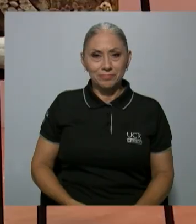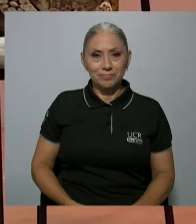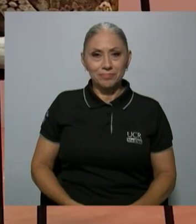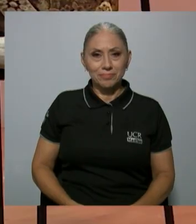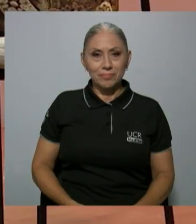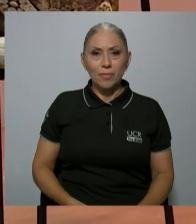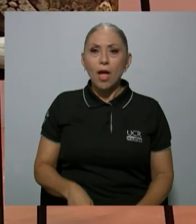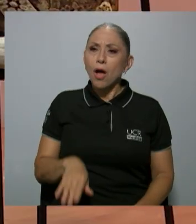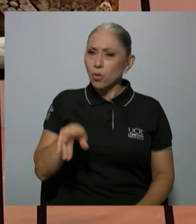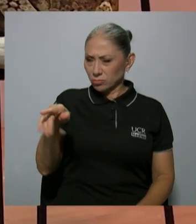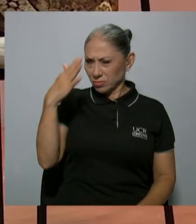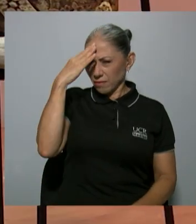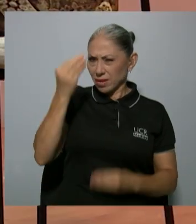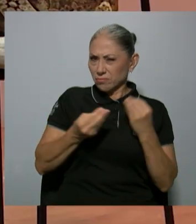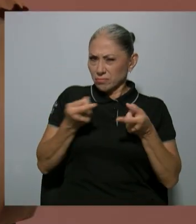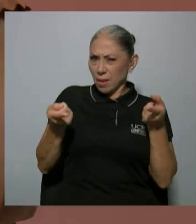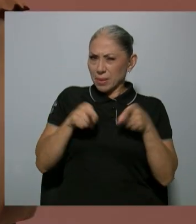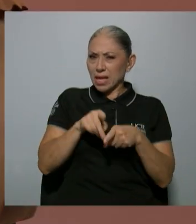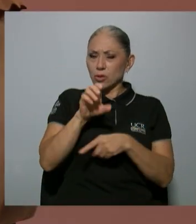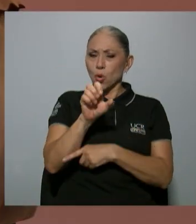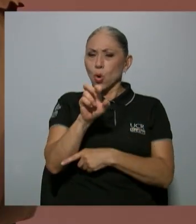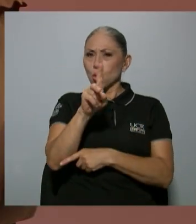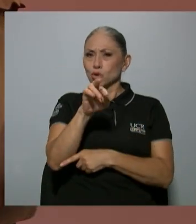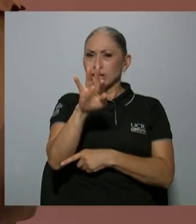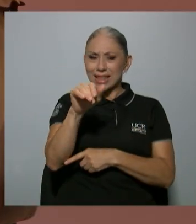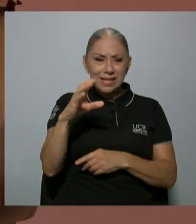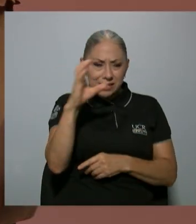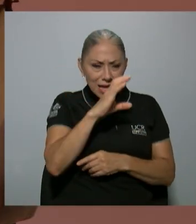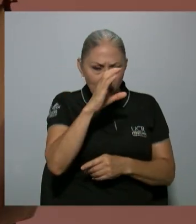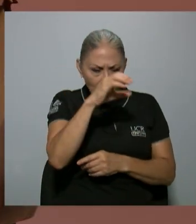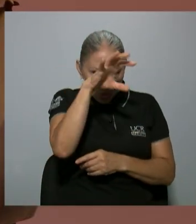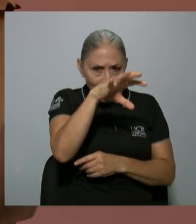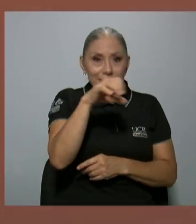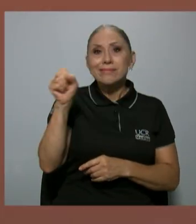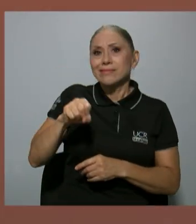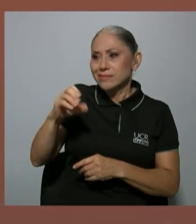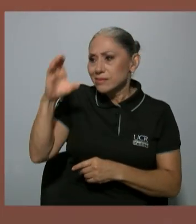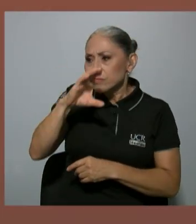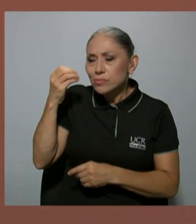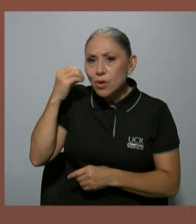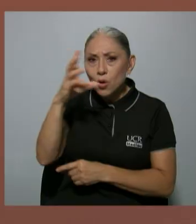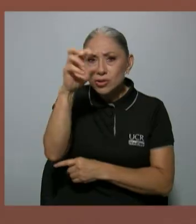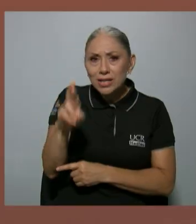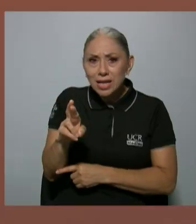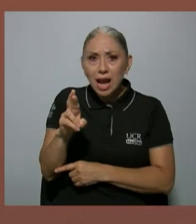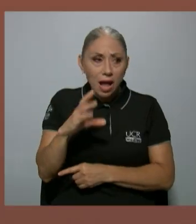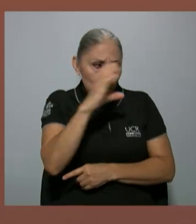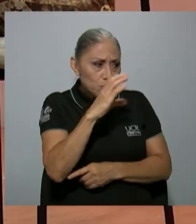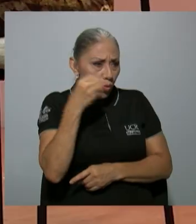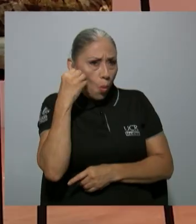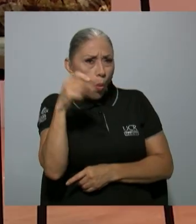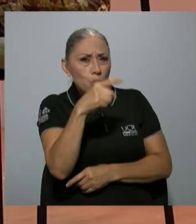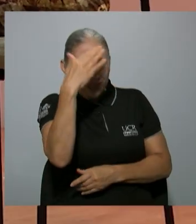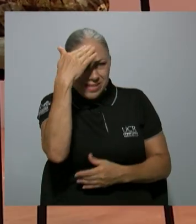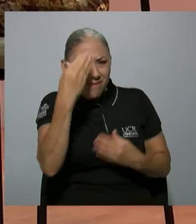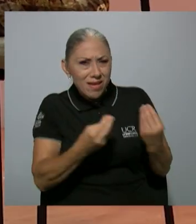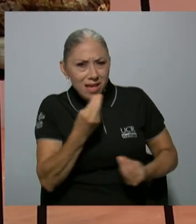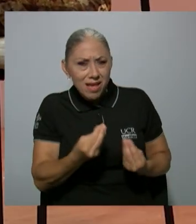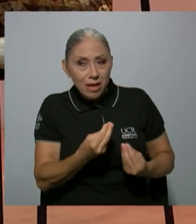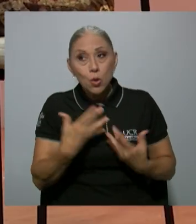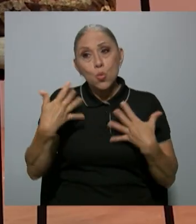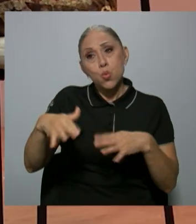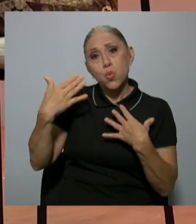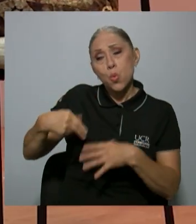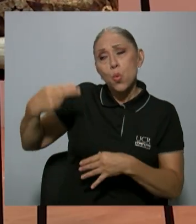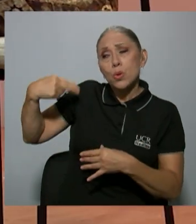Sofi, ¿vos sabes qué es lo que está pasando en Cruzitas? Claro, ese es el caso de minería en Costa Rica. ¿Minería de oro? ¿Qué es lo que sabes de eso? Bueno, eso es una historia